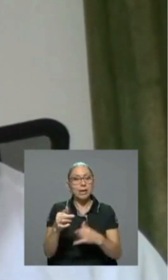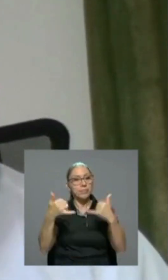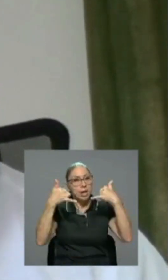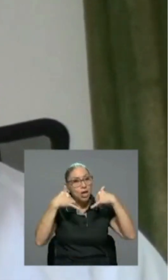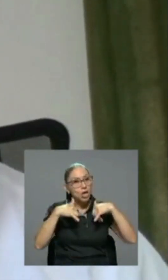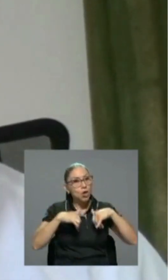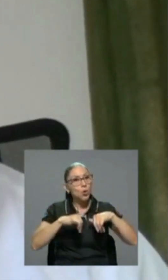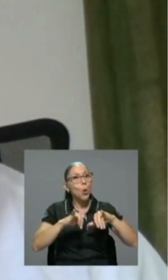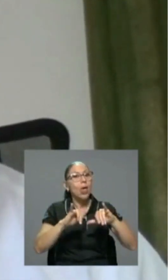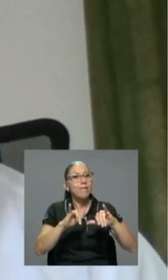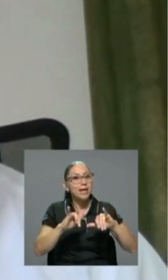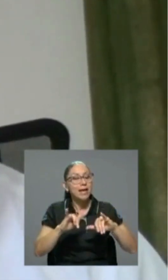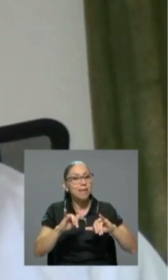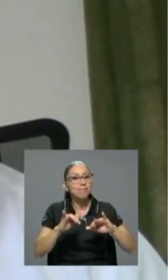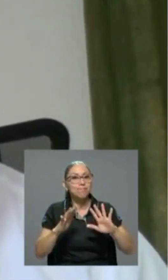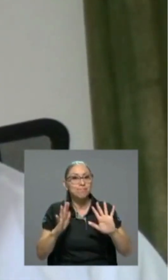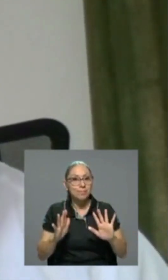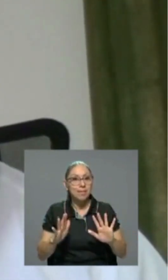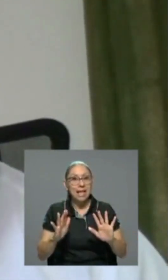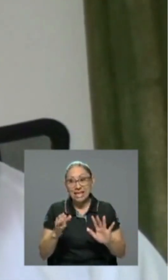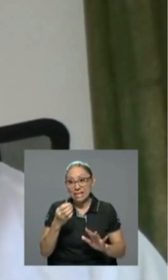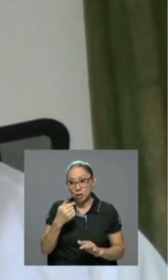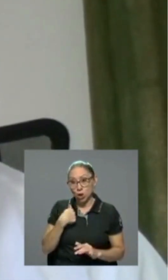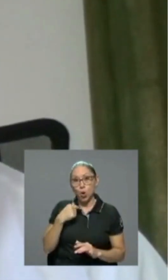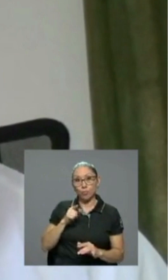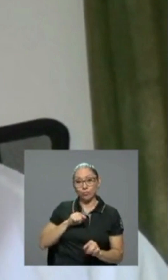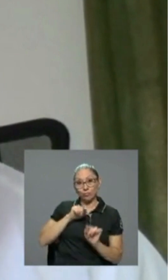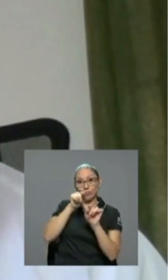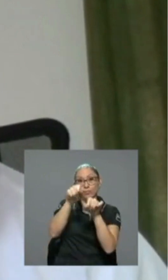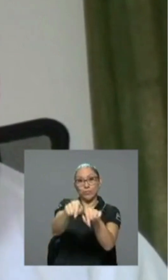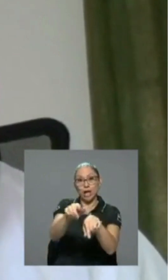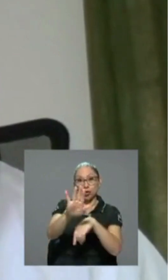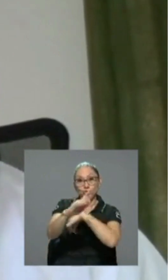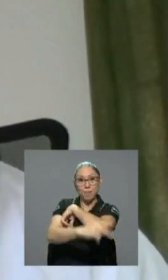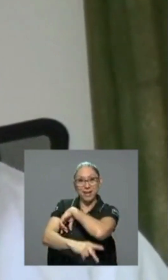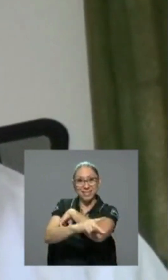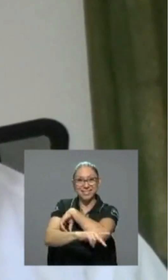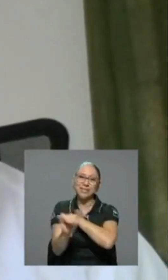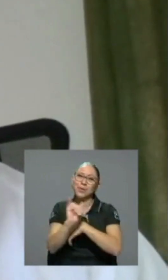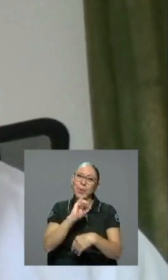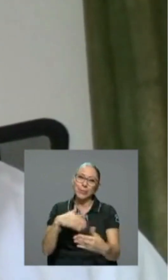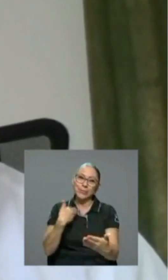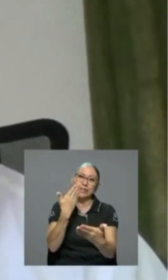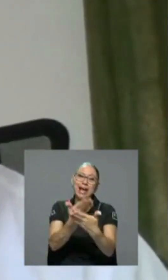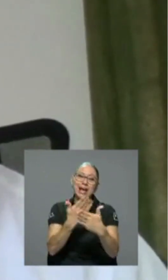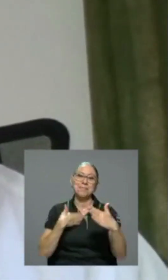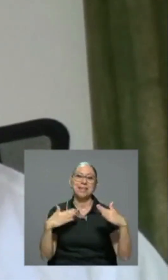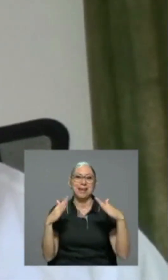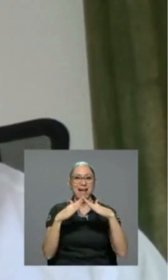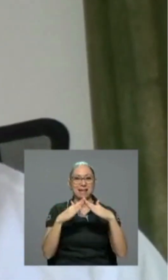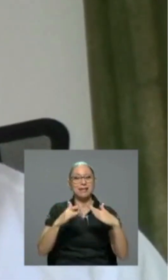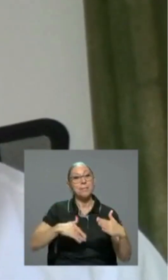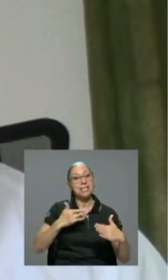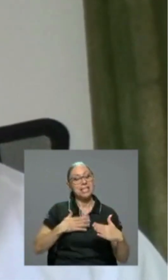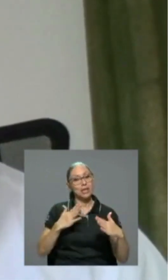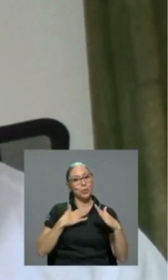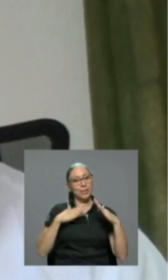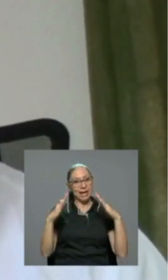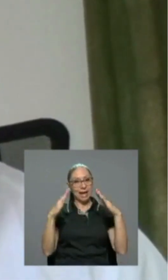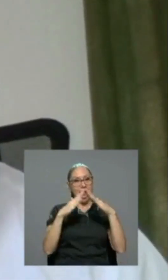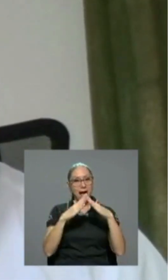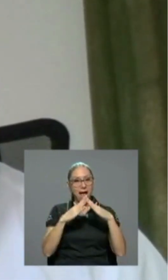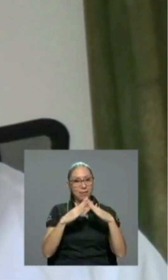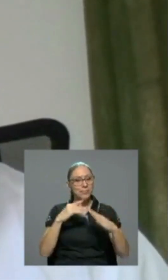para mí llegar a su país es llegar a mi casa, definitivamente. Me siento en casa y